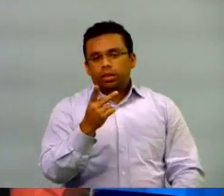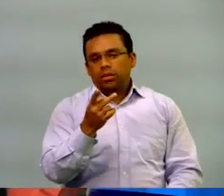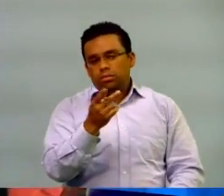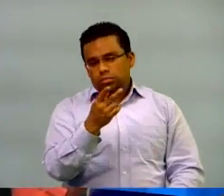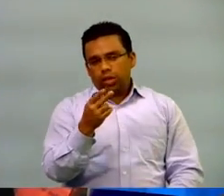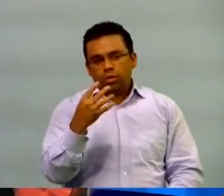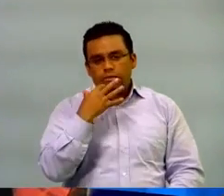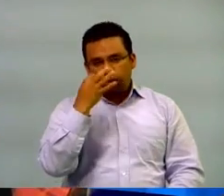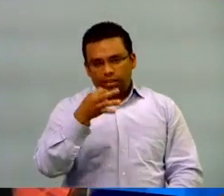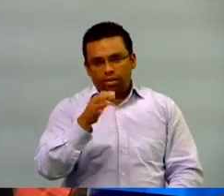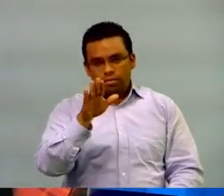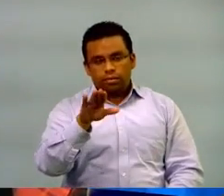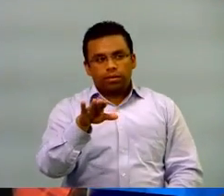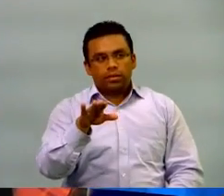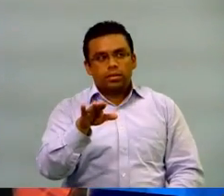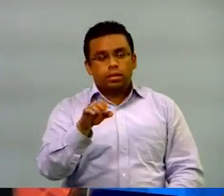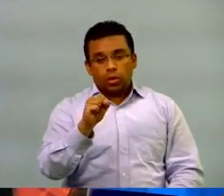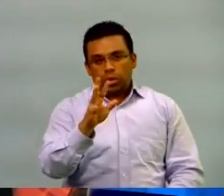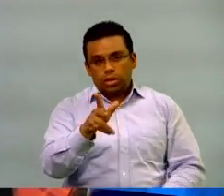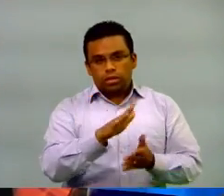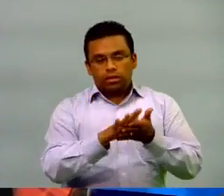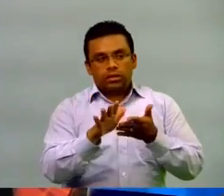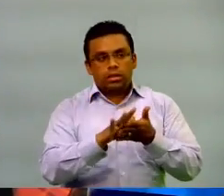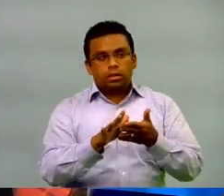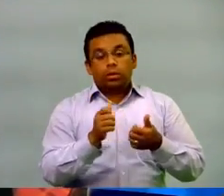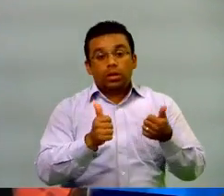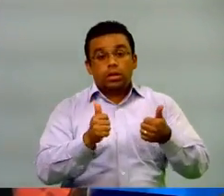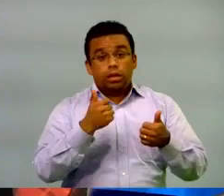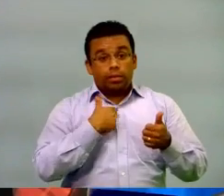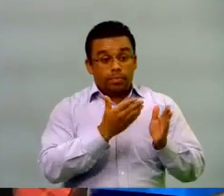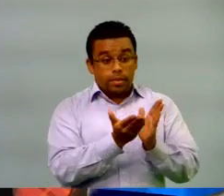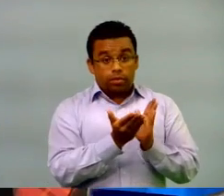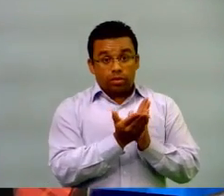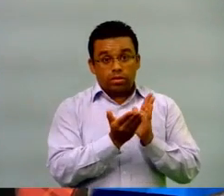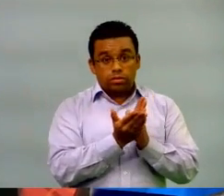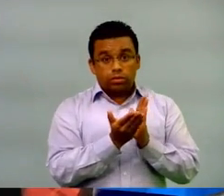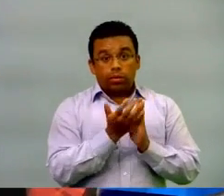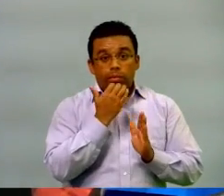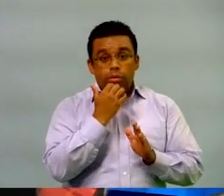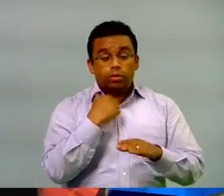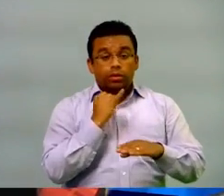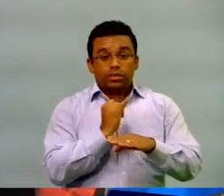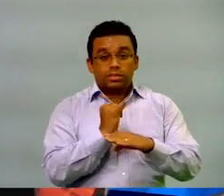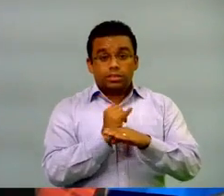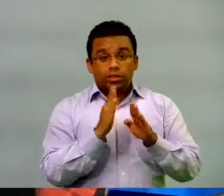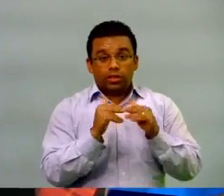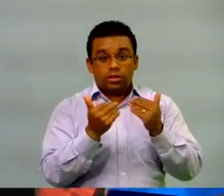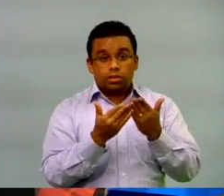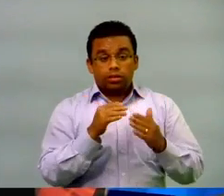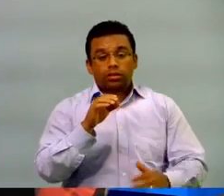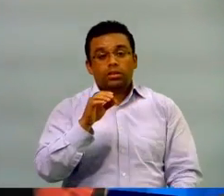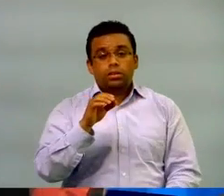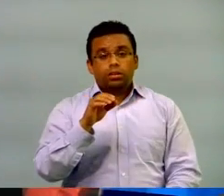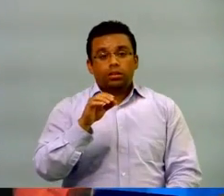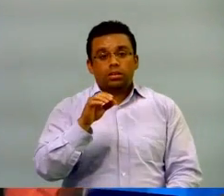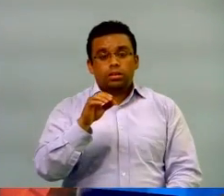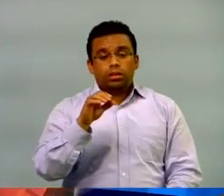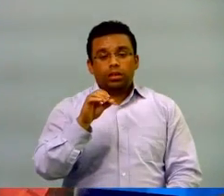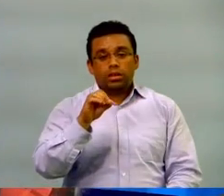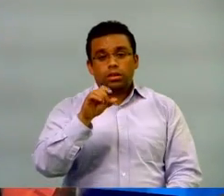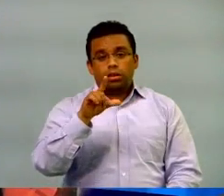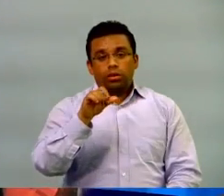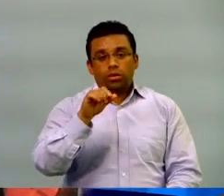experiencias que te quiero contar es, por ejemplo, en el Instituto Educativo Enrique Olaya Herrera, aquí en